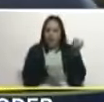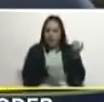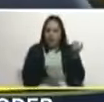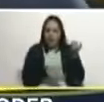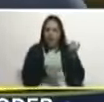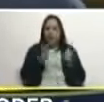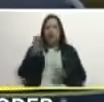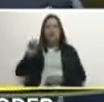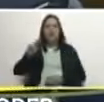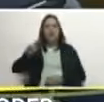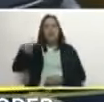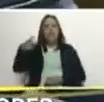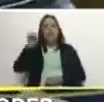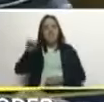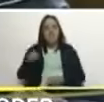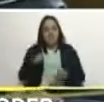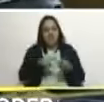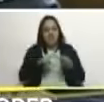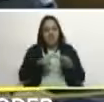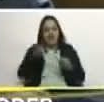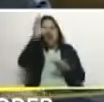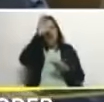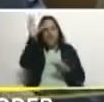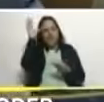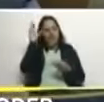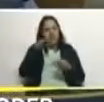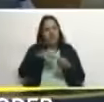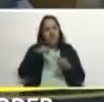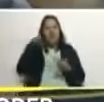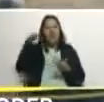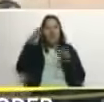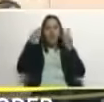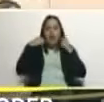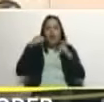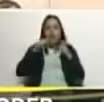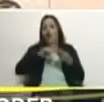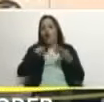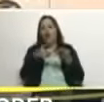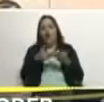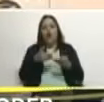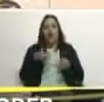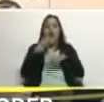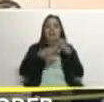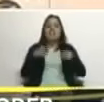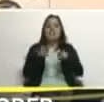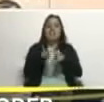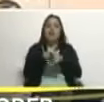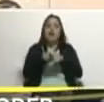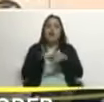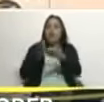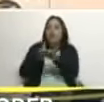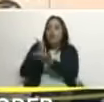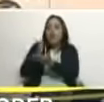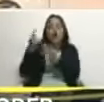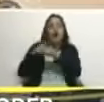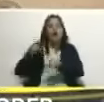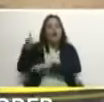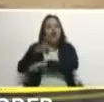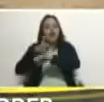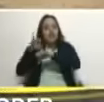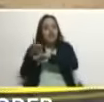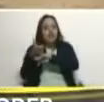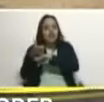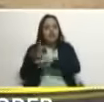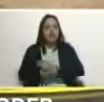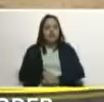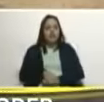las Machado, los López, los Capriles han actuado y actúan como agentes de gobiernos extranjeros, de gobiernos